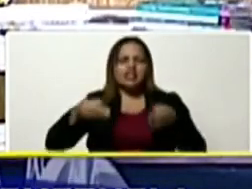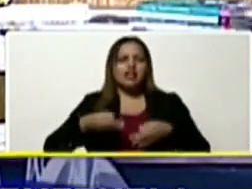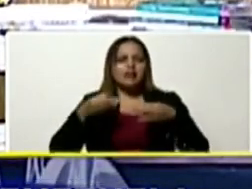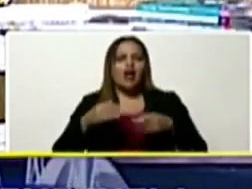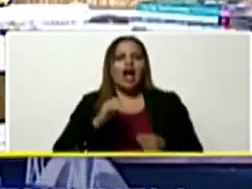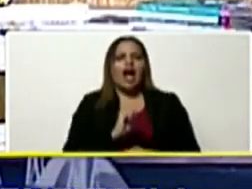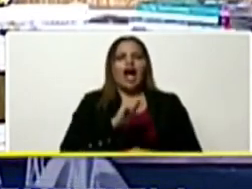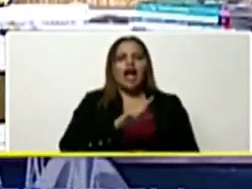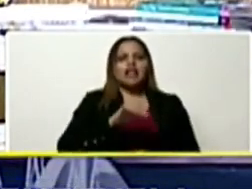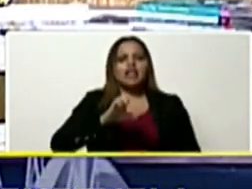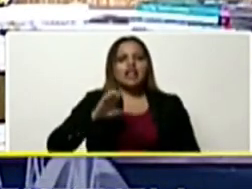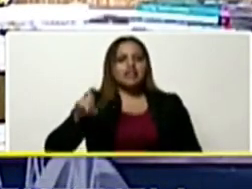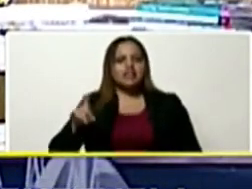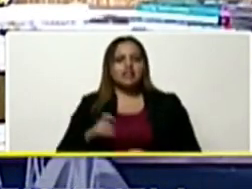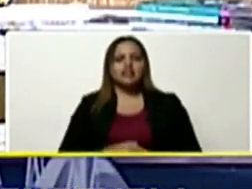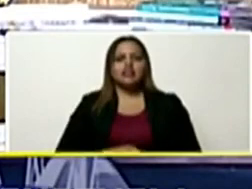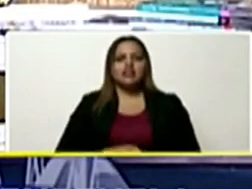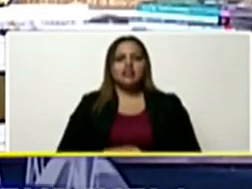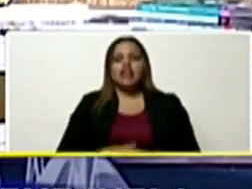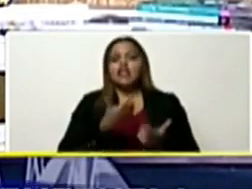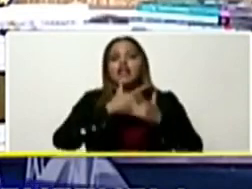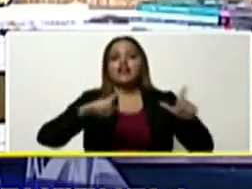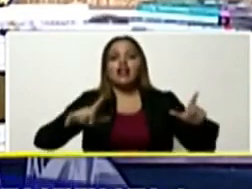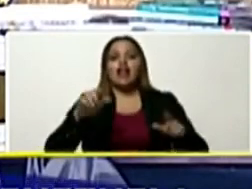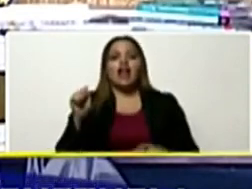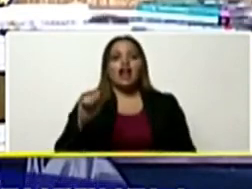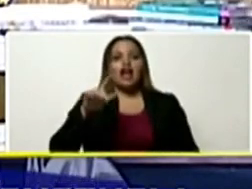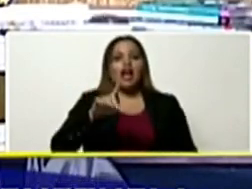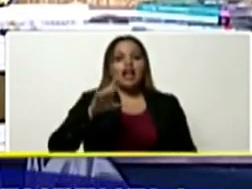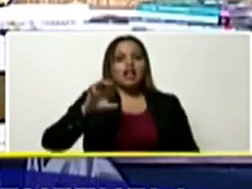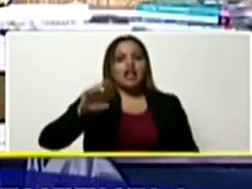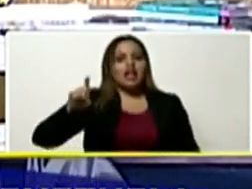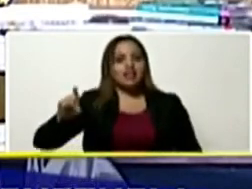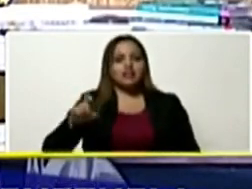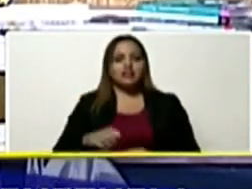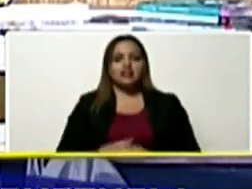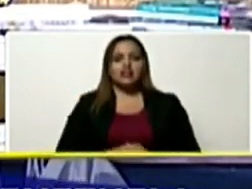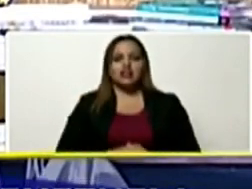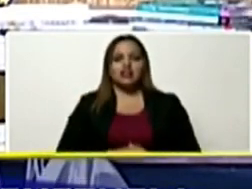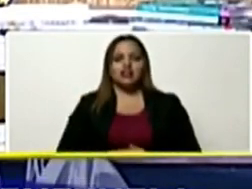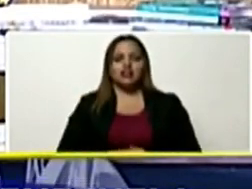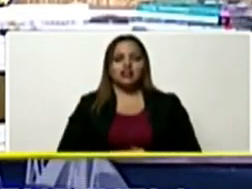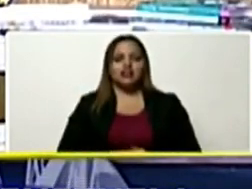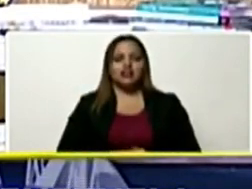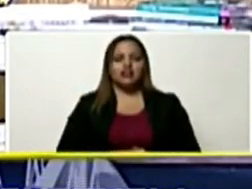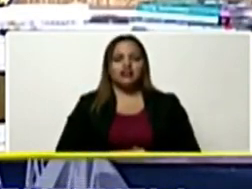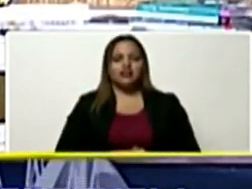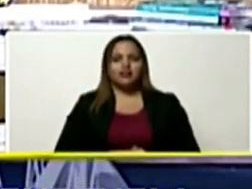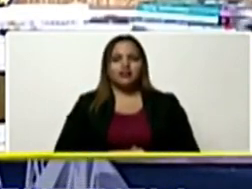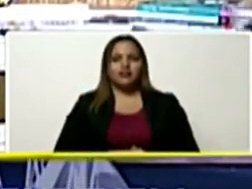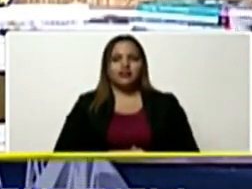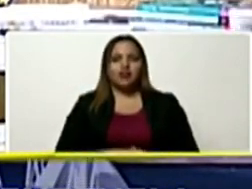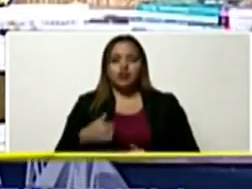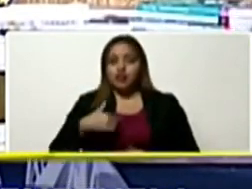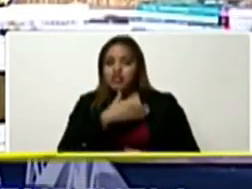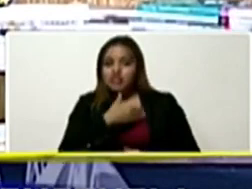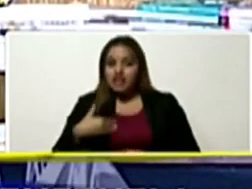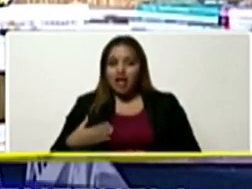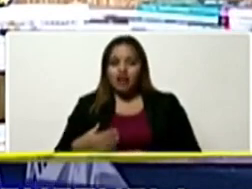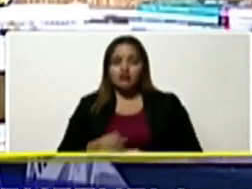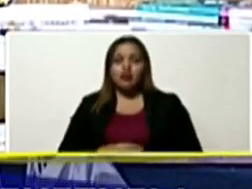Alex Saab, free Alex Saab. Free Alex Saab. Alex Saab. Free Alex Saab, presidente. Yo quisiera que